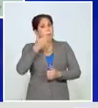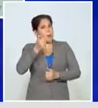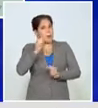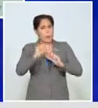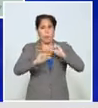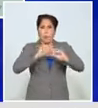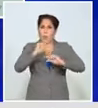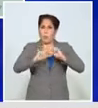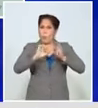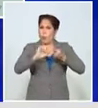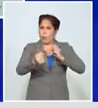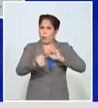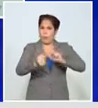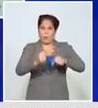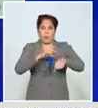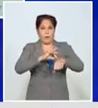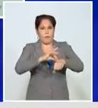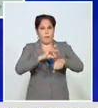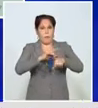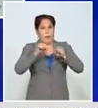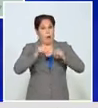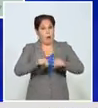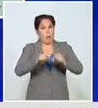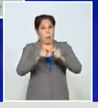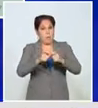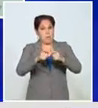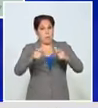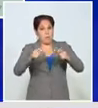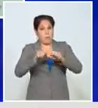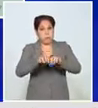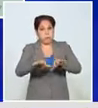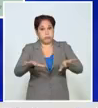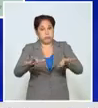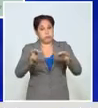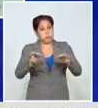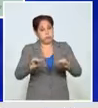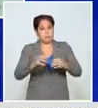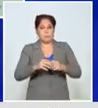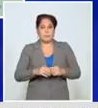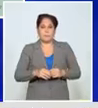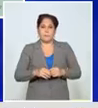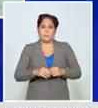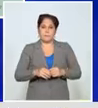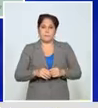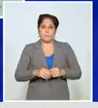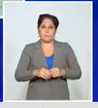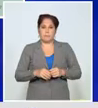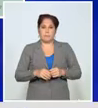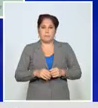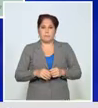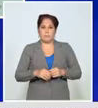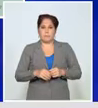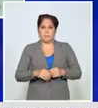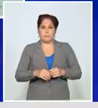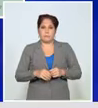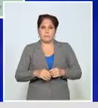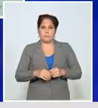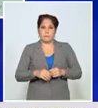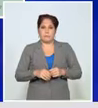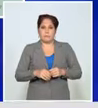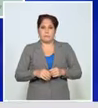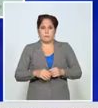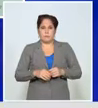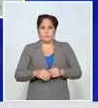semanas, tuvieron la mayor transmisión de COVID-19 en el territorio